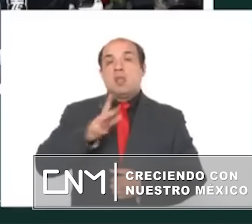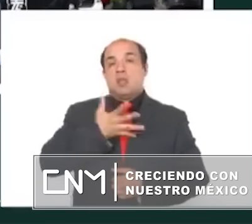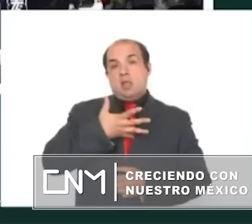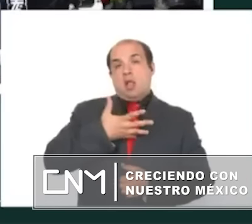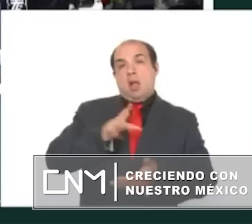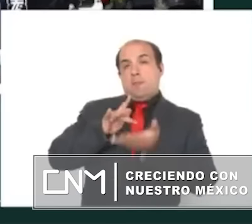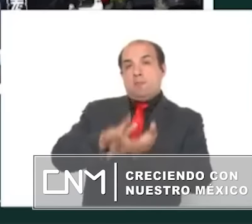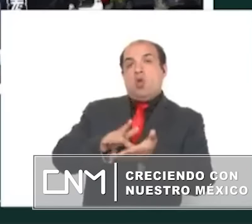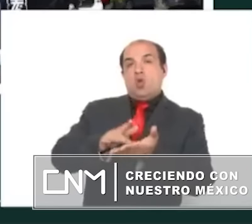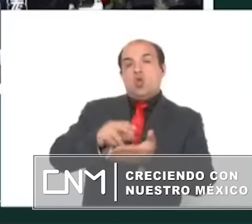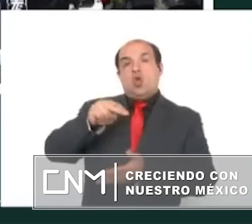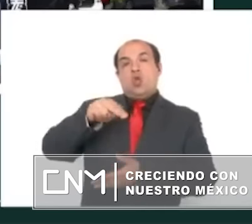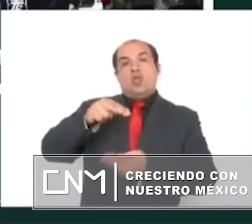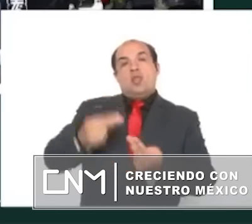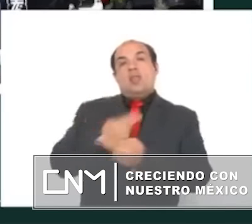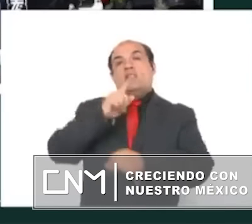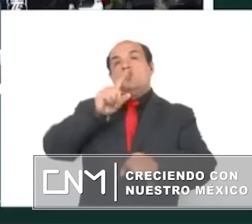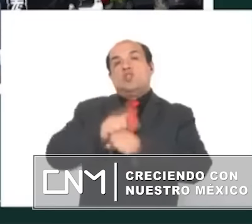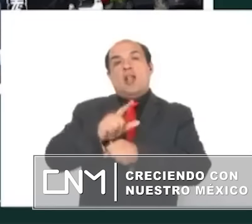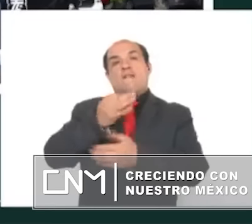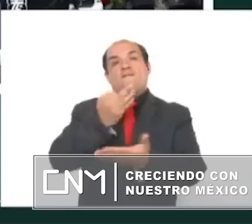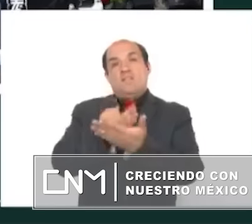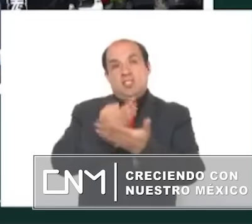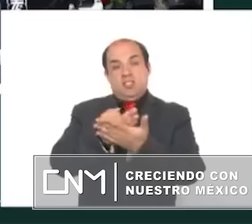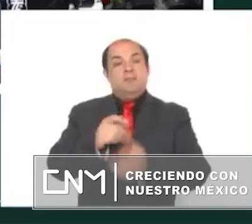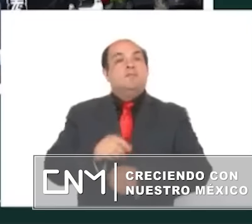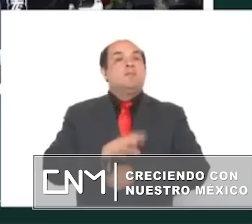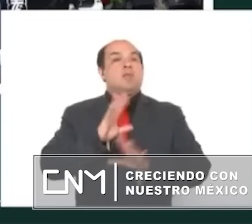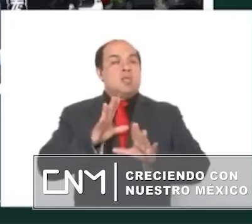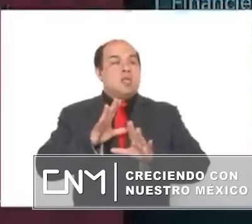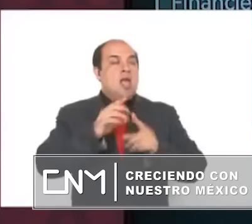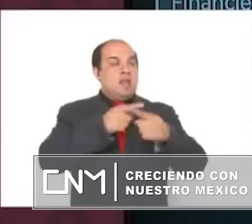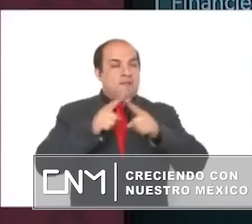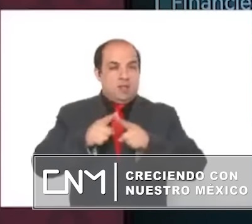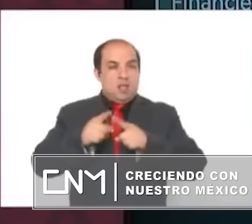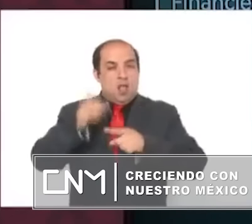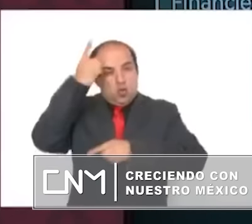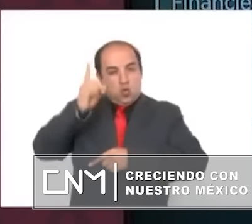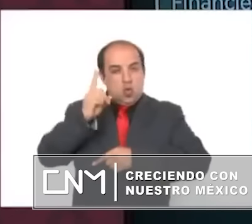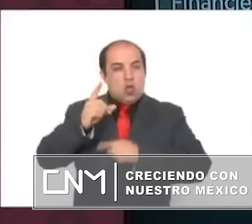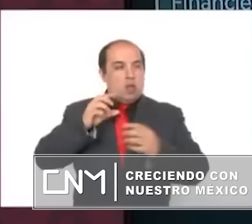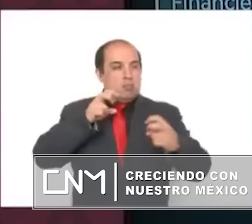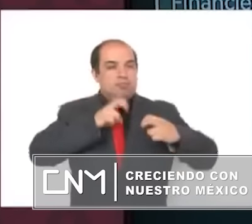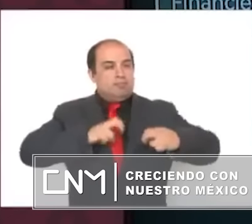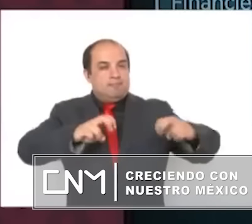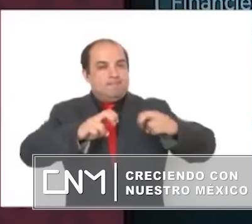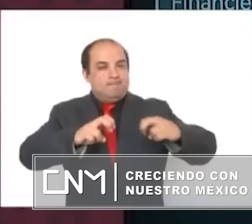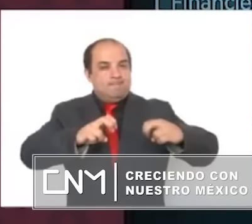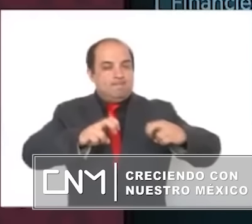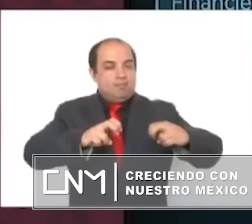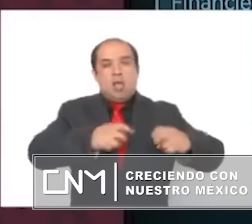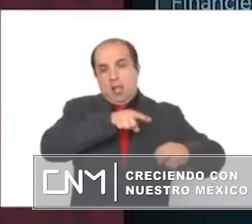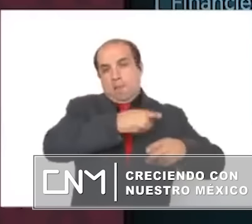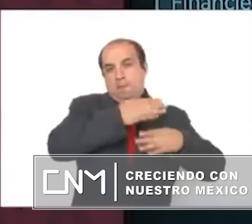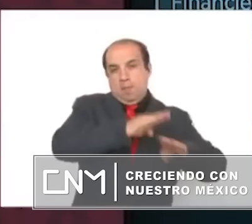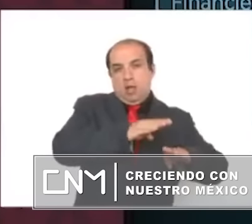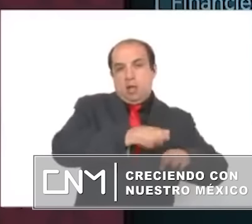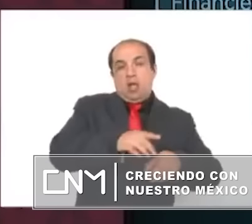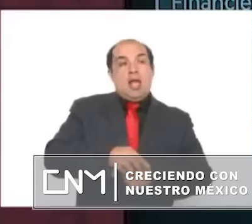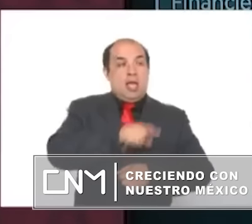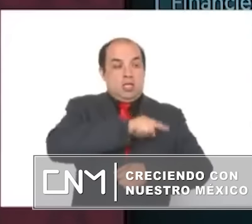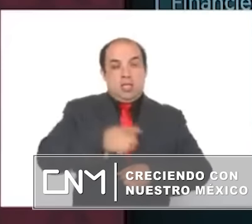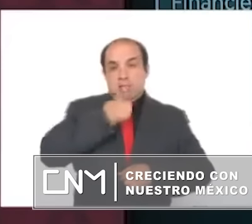Nacional Financiera. Entonces, los concesionarios ya han estado en mesas de trabajo con Nacional Financiera para tener, por un lado, la asesoría técnica